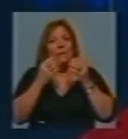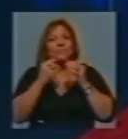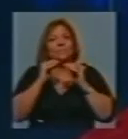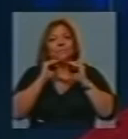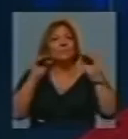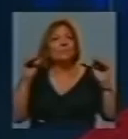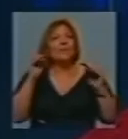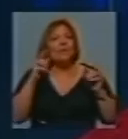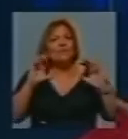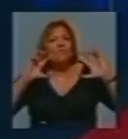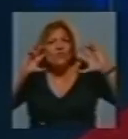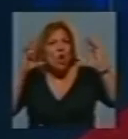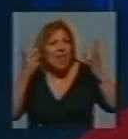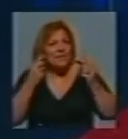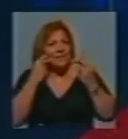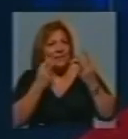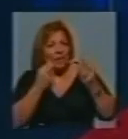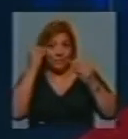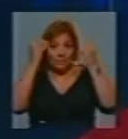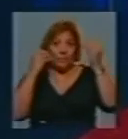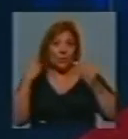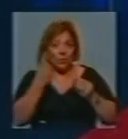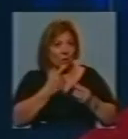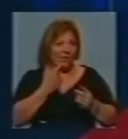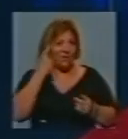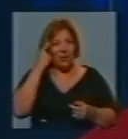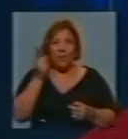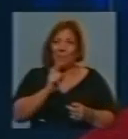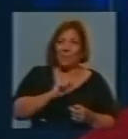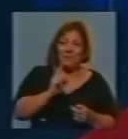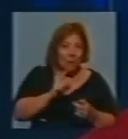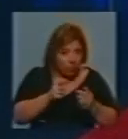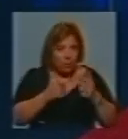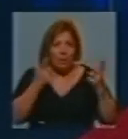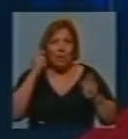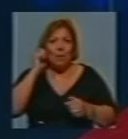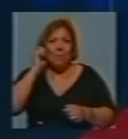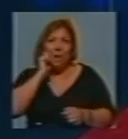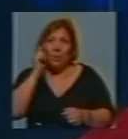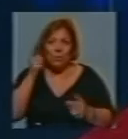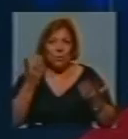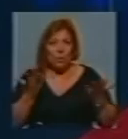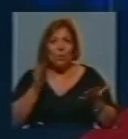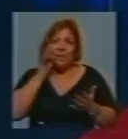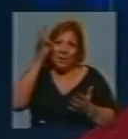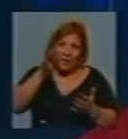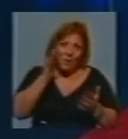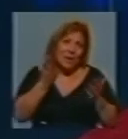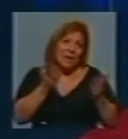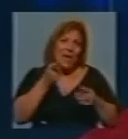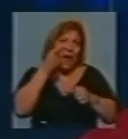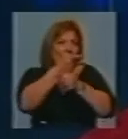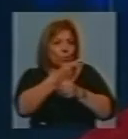de violencia, que además no era algo que teníamos previsto, ¿verdad? O sea, Maduro también tiene un discurso ambiguo, acusa